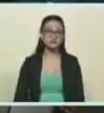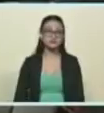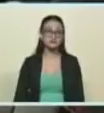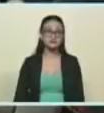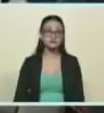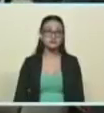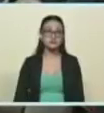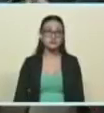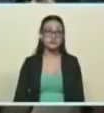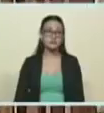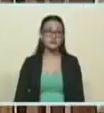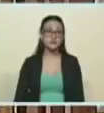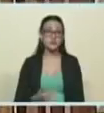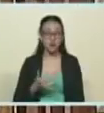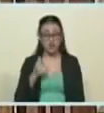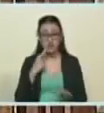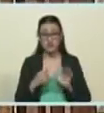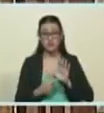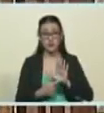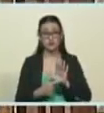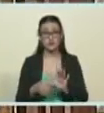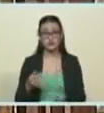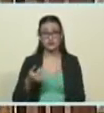Y creo que ya lo hemos demostrado.